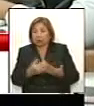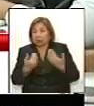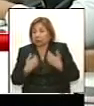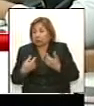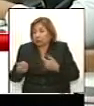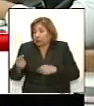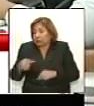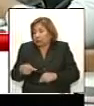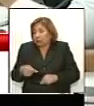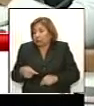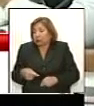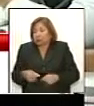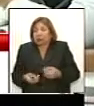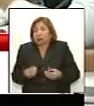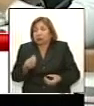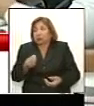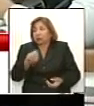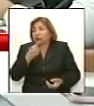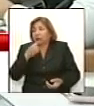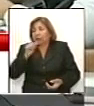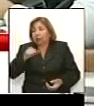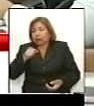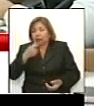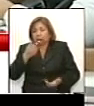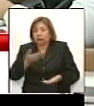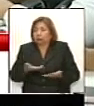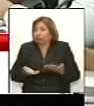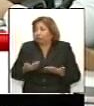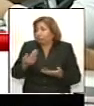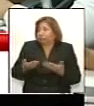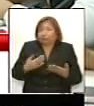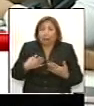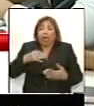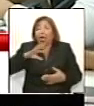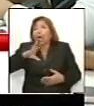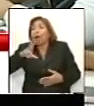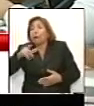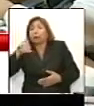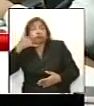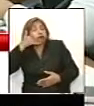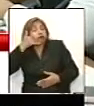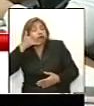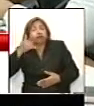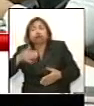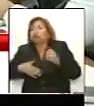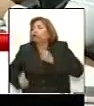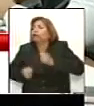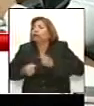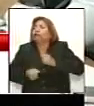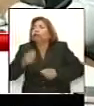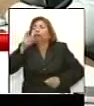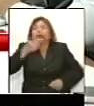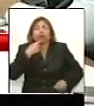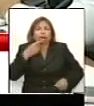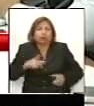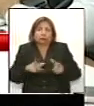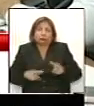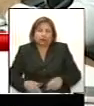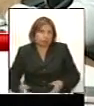alguien y porque sí le tengamos que hacer. No es de que me robaron mi teléfono, entonces me voy corriendo y